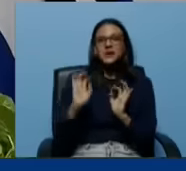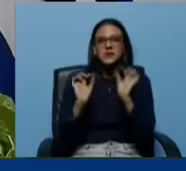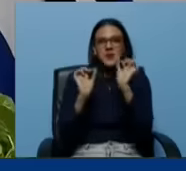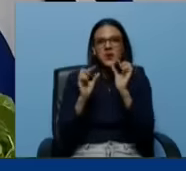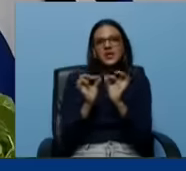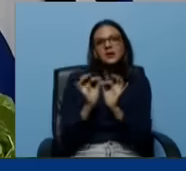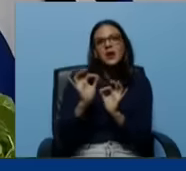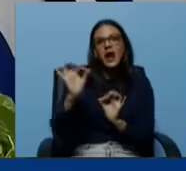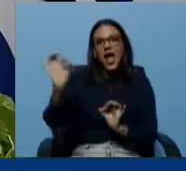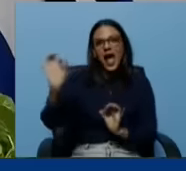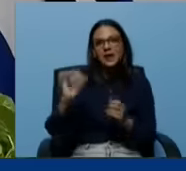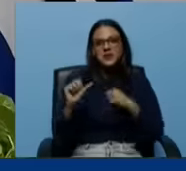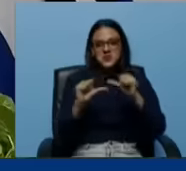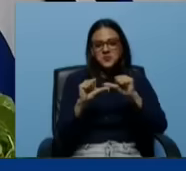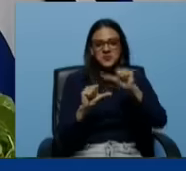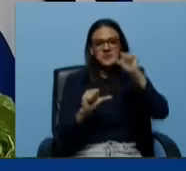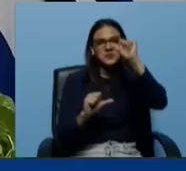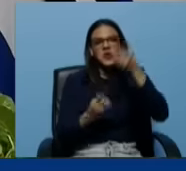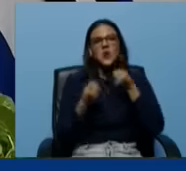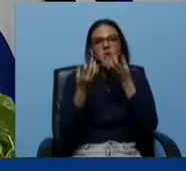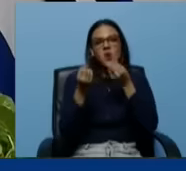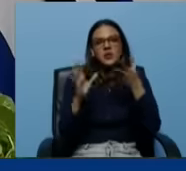tío Ralph.